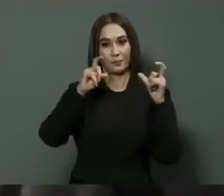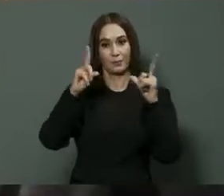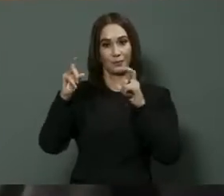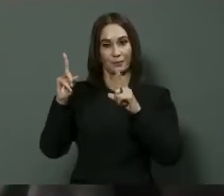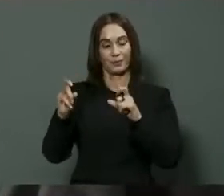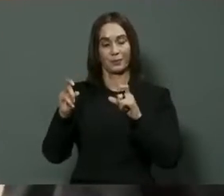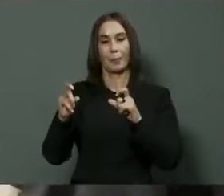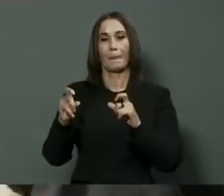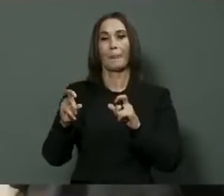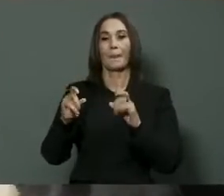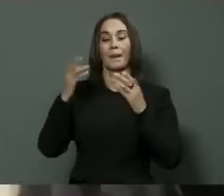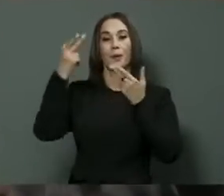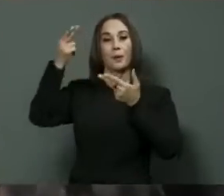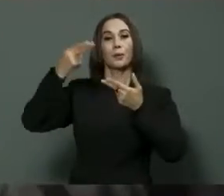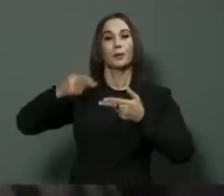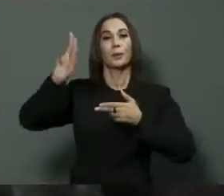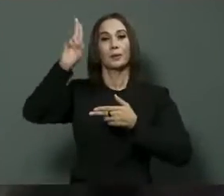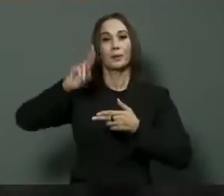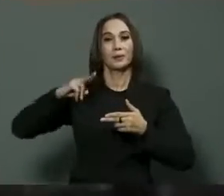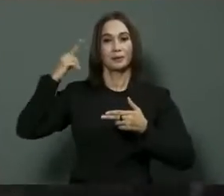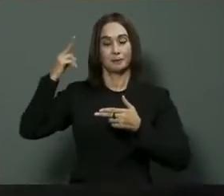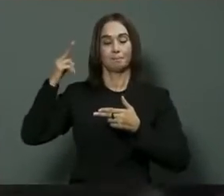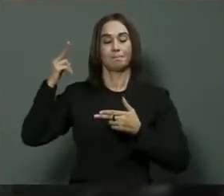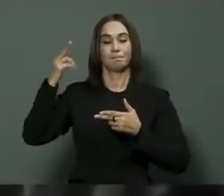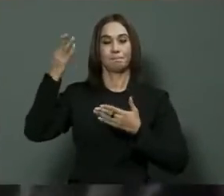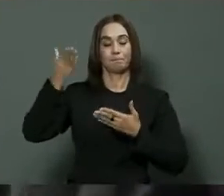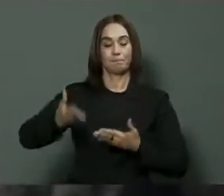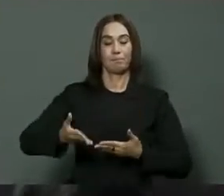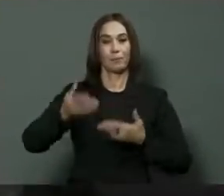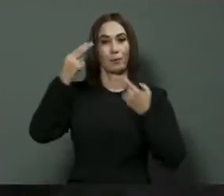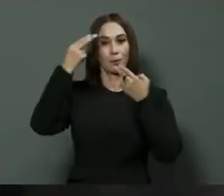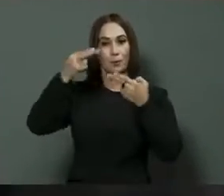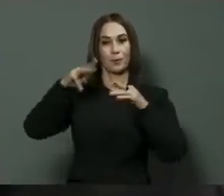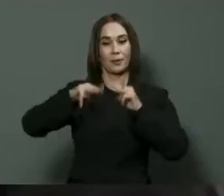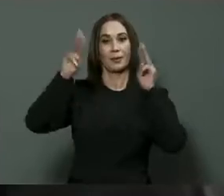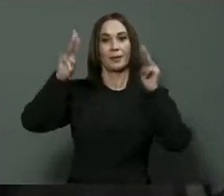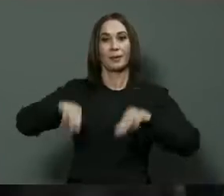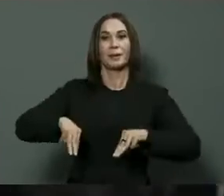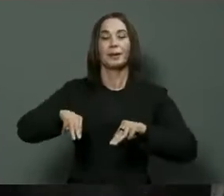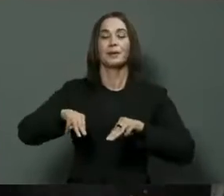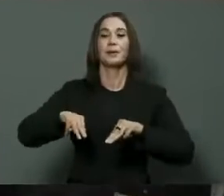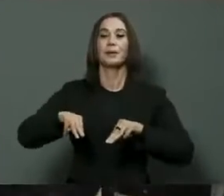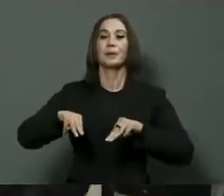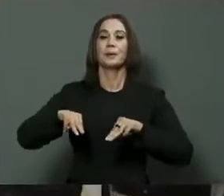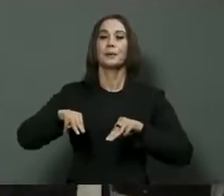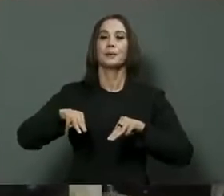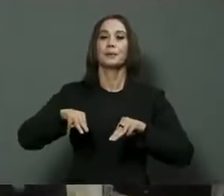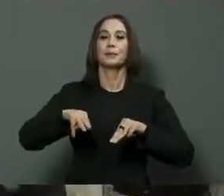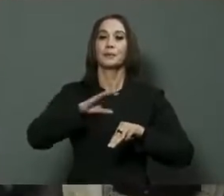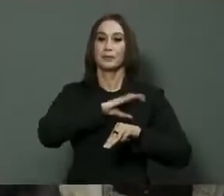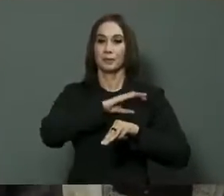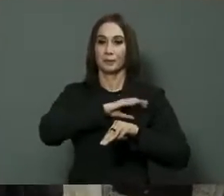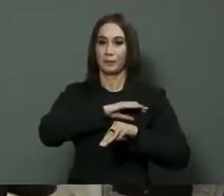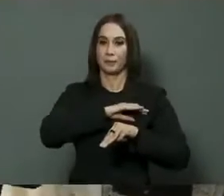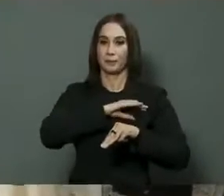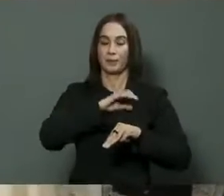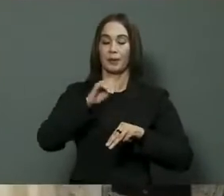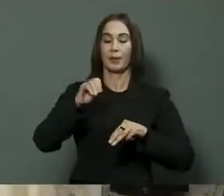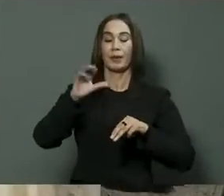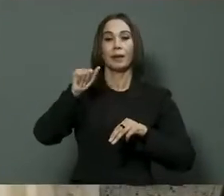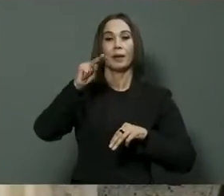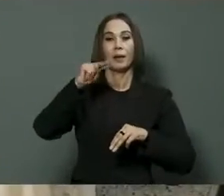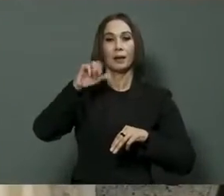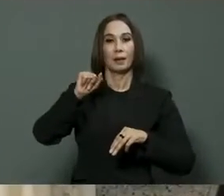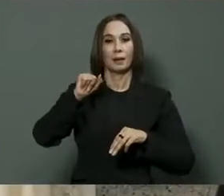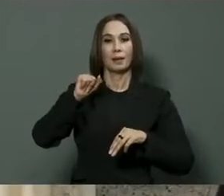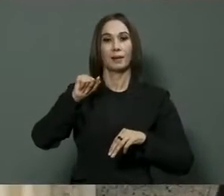oficial. Excelentísima señora Raquel Peña, honorable señor Jesús Vázquez, Franklin Romero, Ana